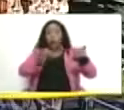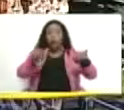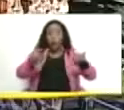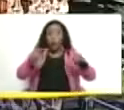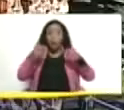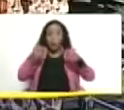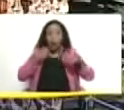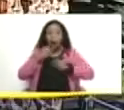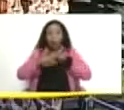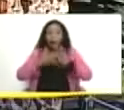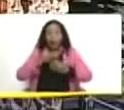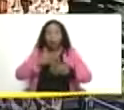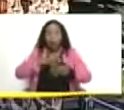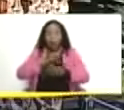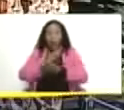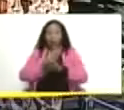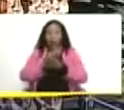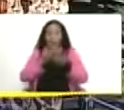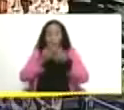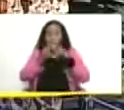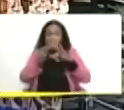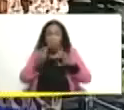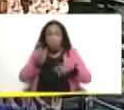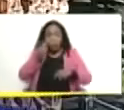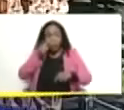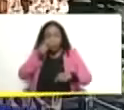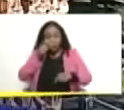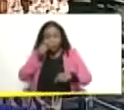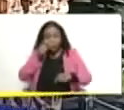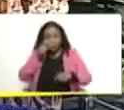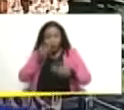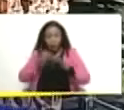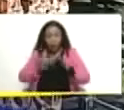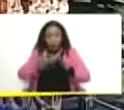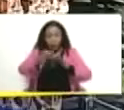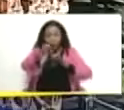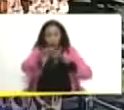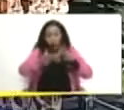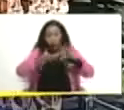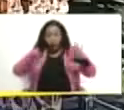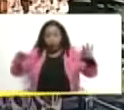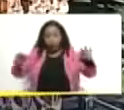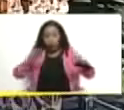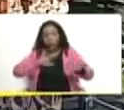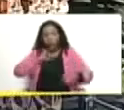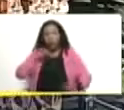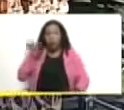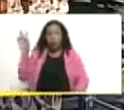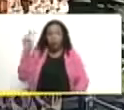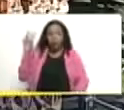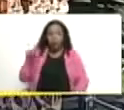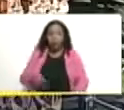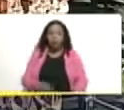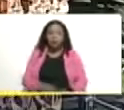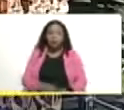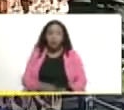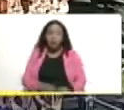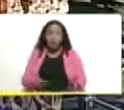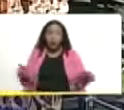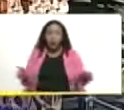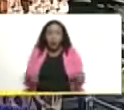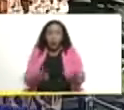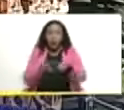paz, para la seguridad, a lo largo y ancho de nuestro país. Igualmente,